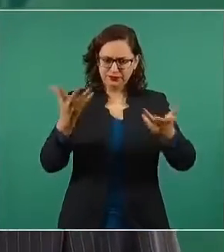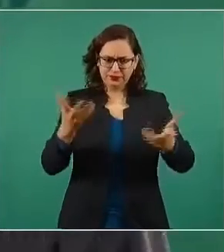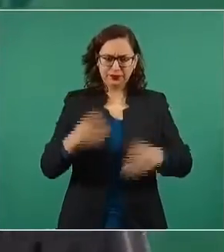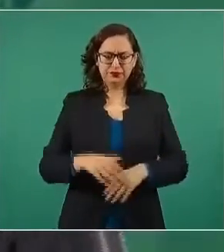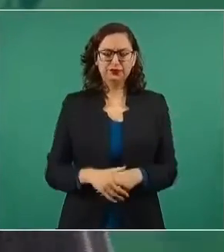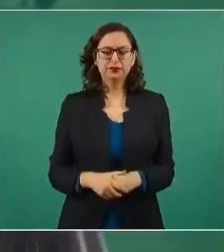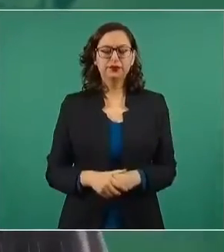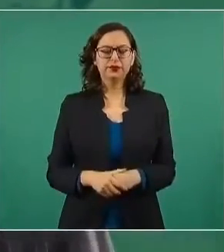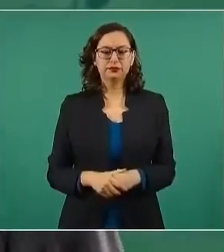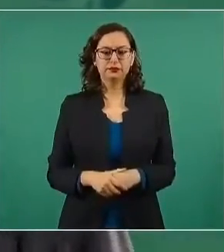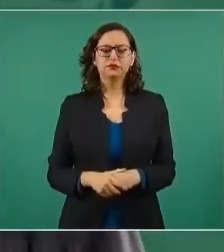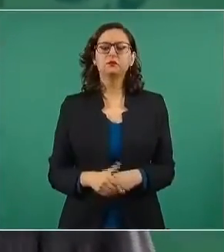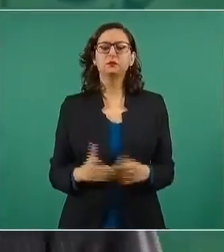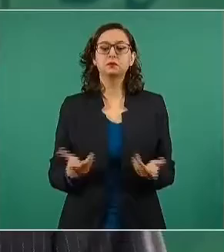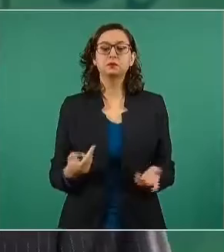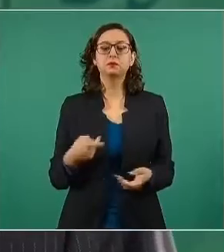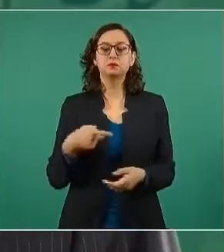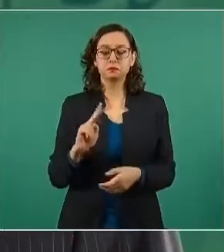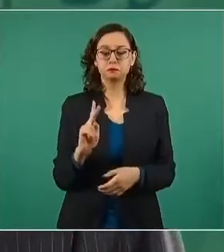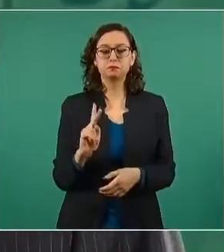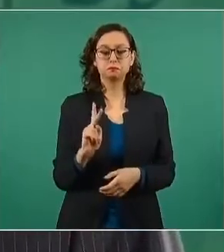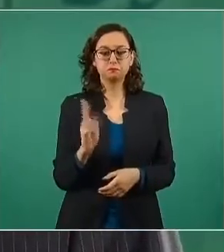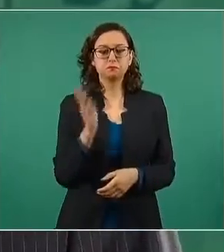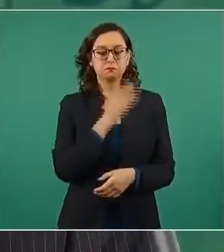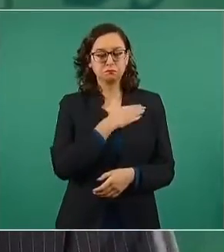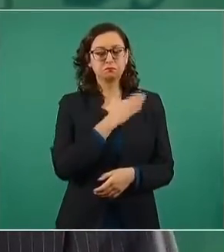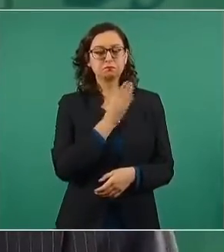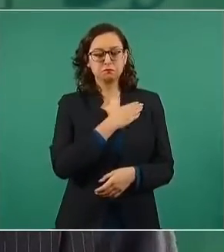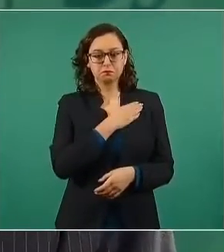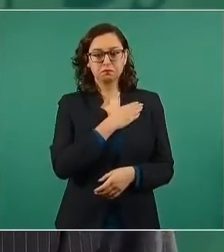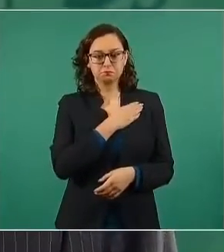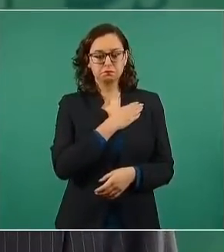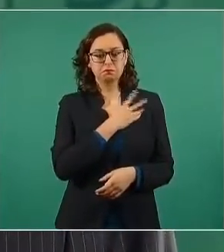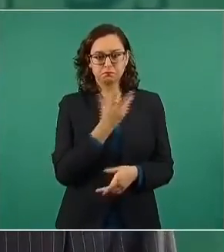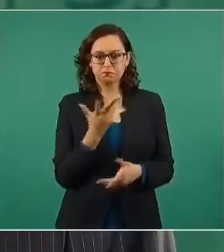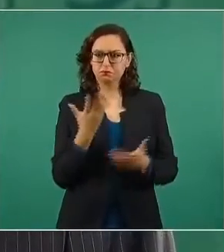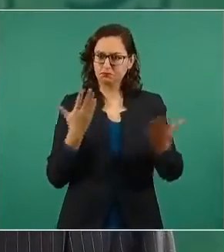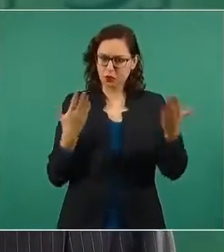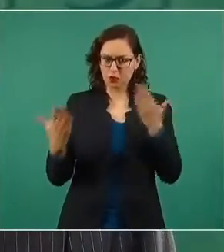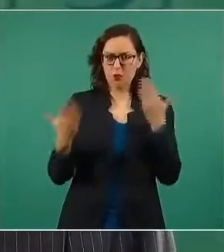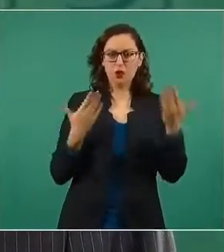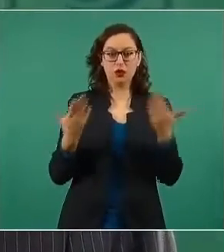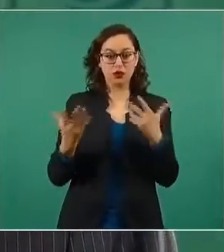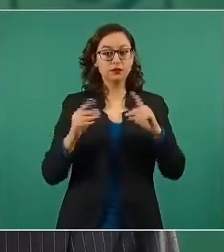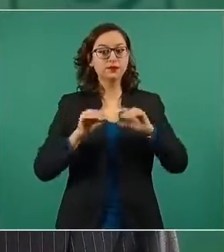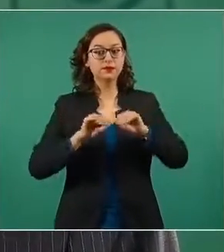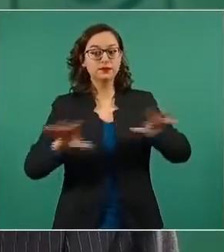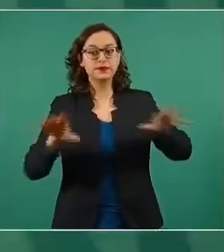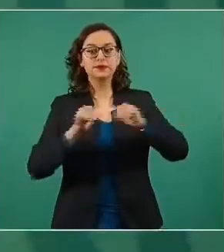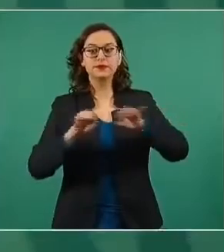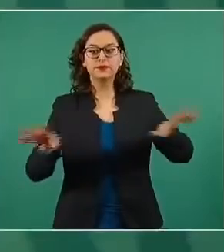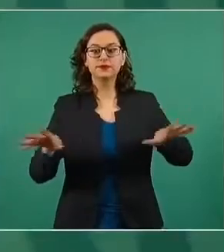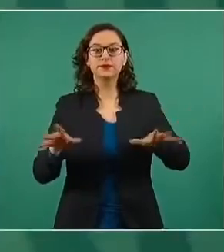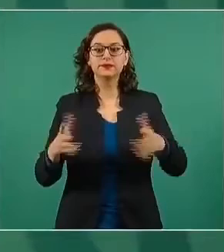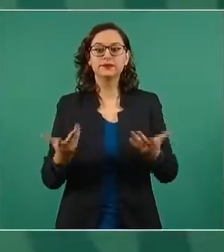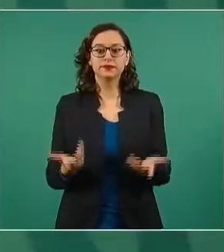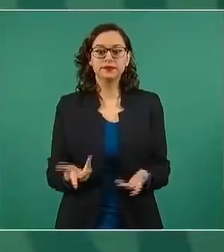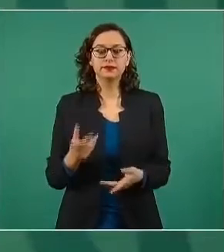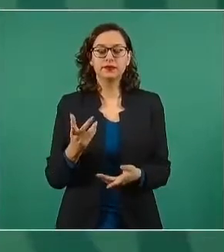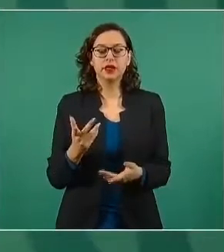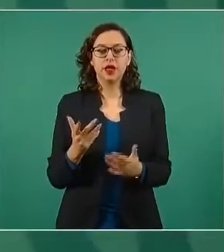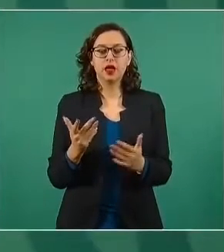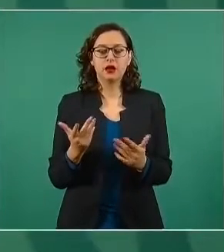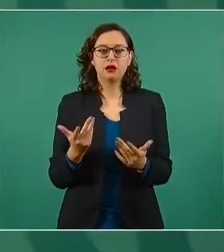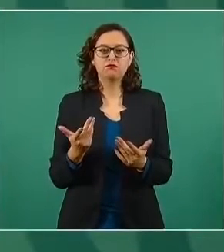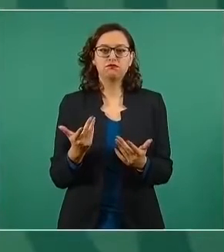y esto es muy bueno para consolidar la democracia. Entonces,